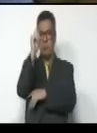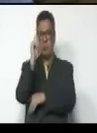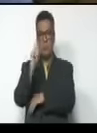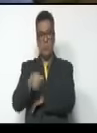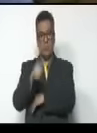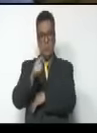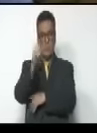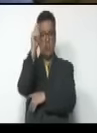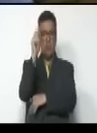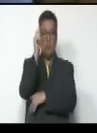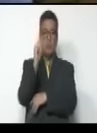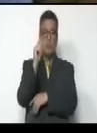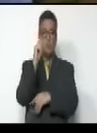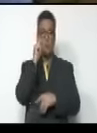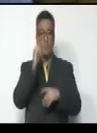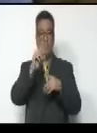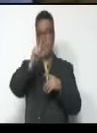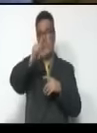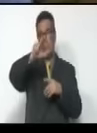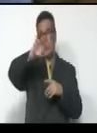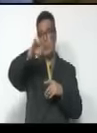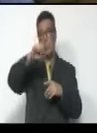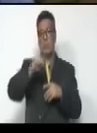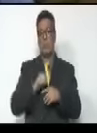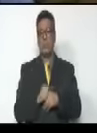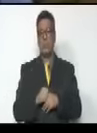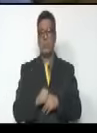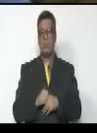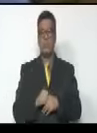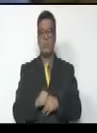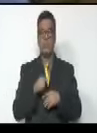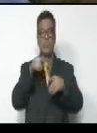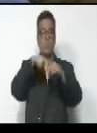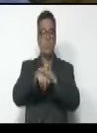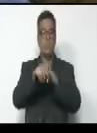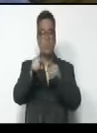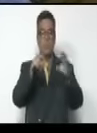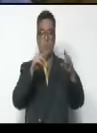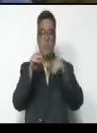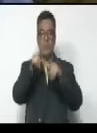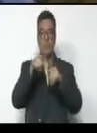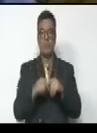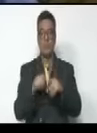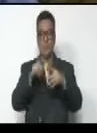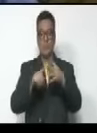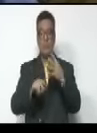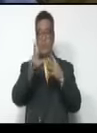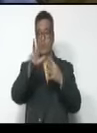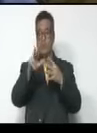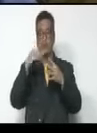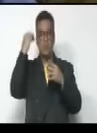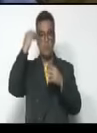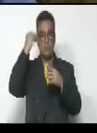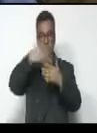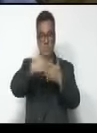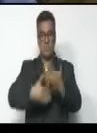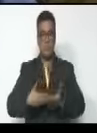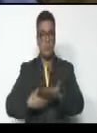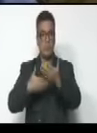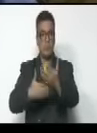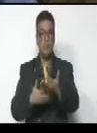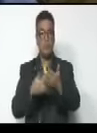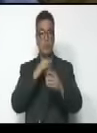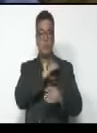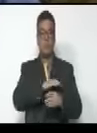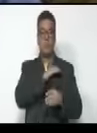Pedro Infante, y el diputado Luis Eduardo Martínez intervinieron en el debate. Tercero, considerar el informe presentado por